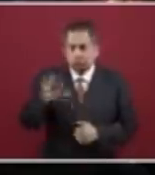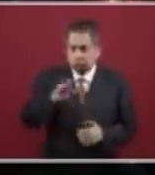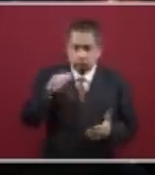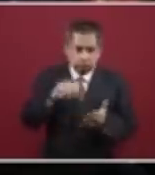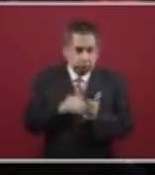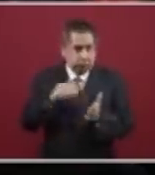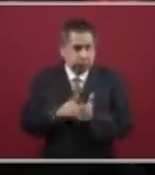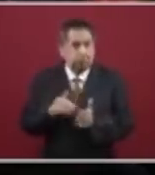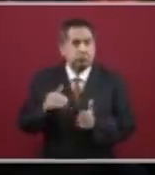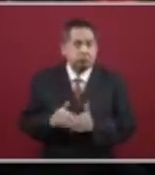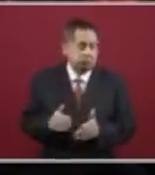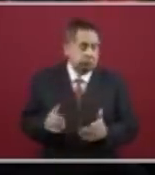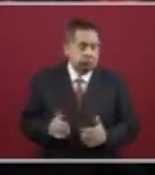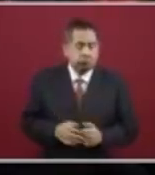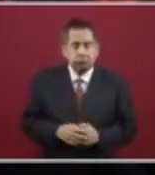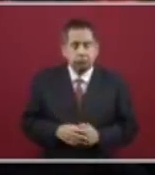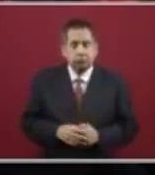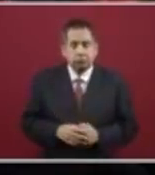40,000 millones.